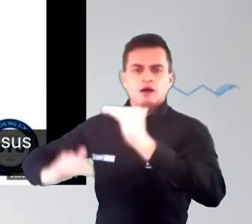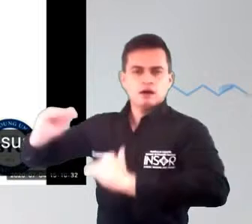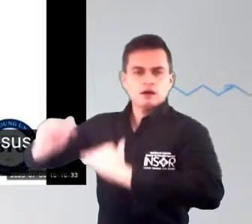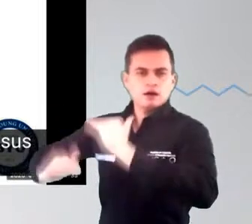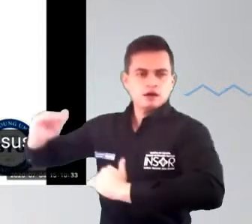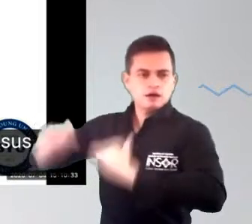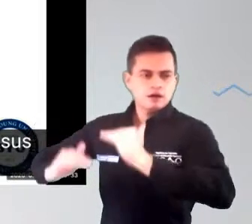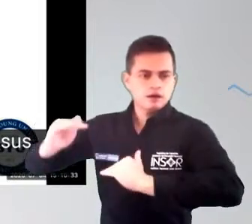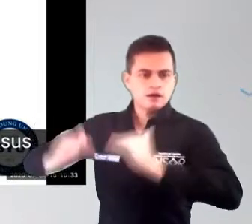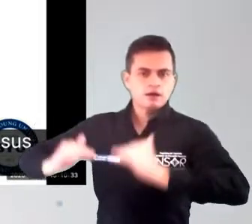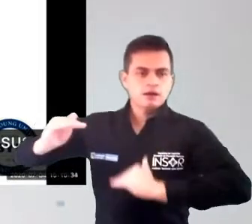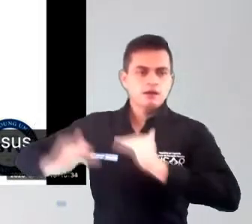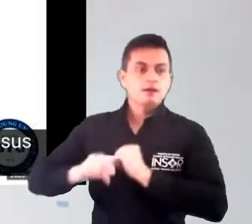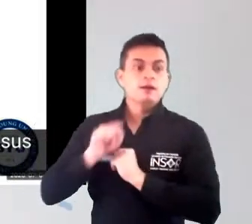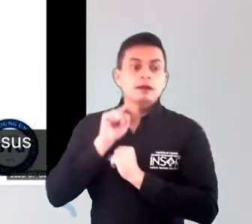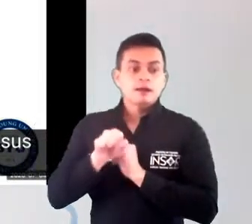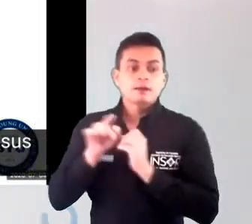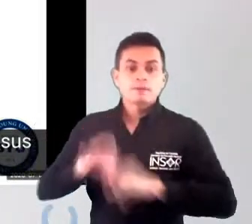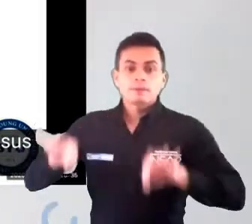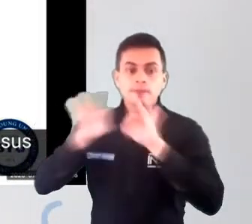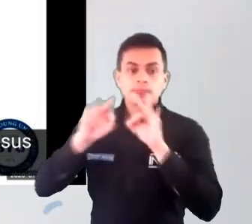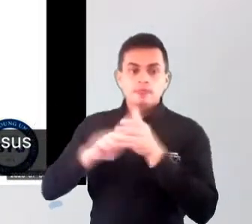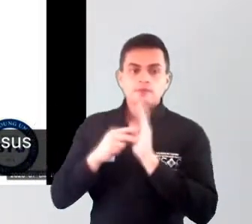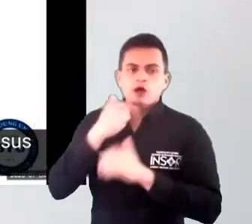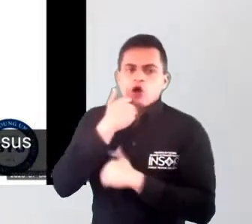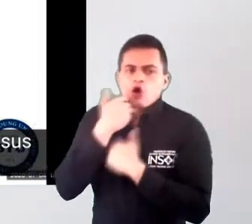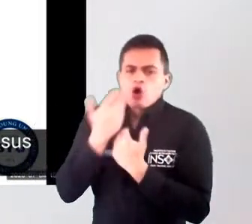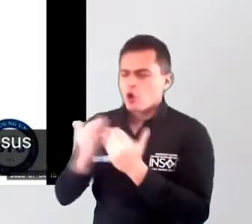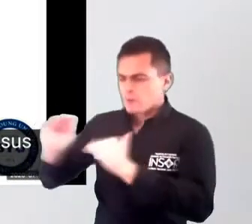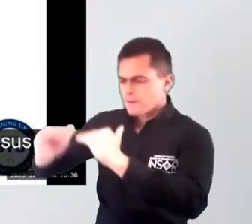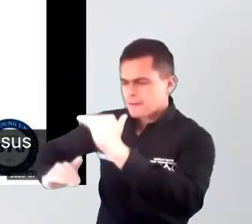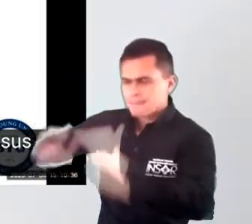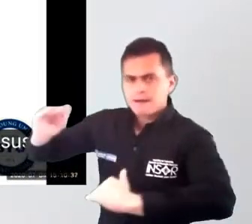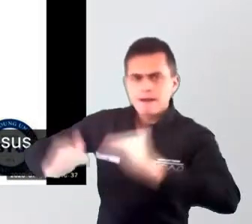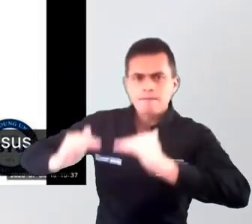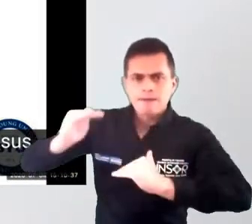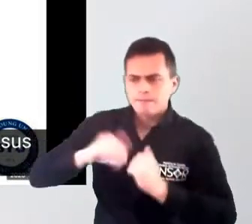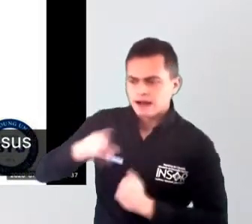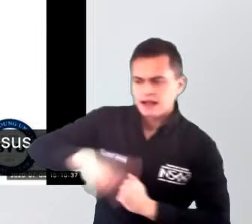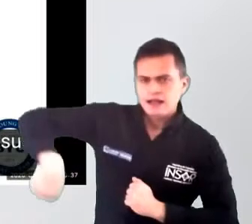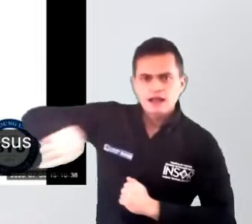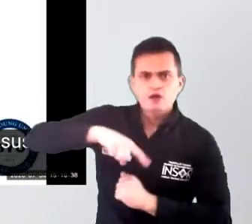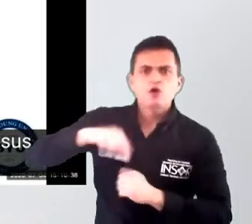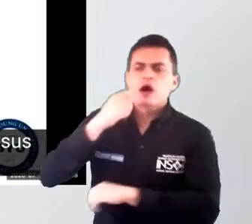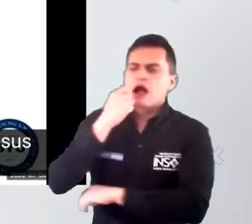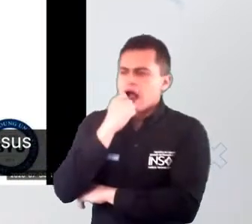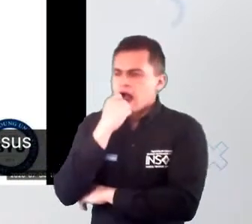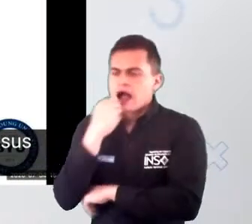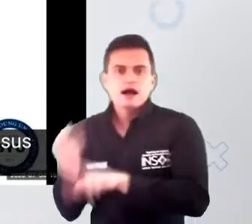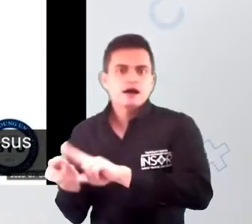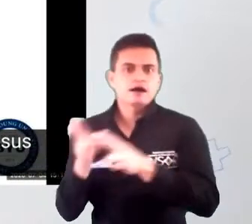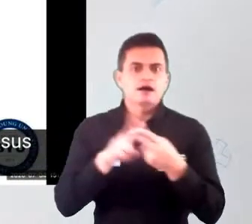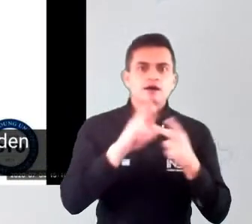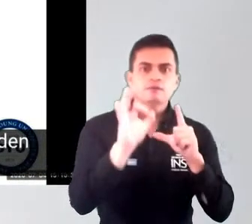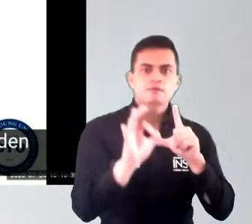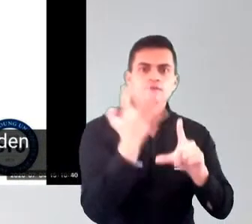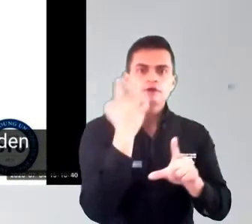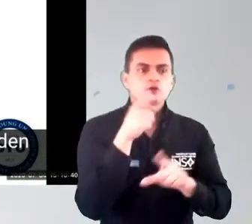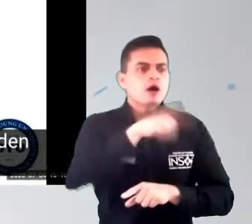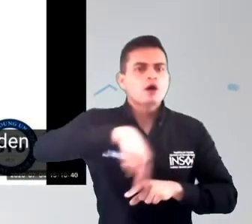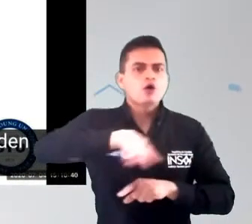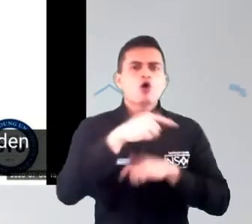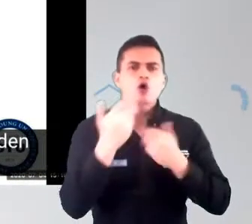tratar de averiguar cómo para satisfacer, mejorar sus necesidades. El aprendizaje en línea puede ayudarlo a crear un